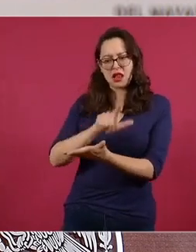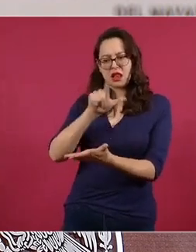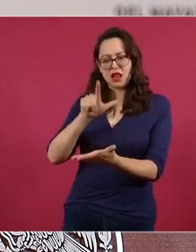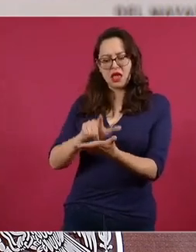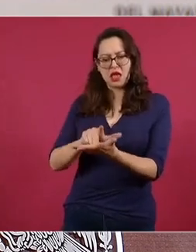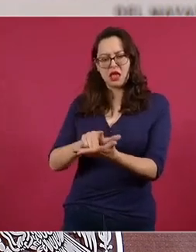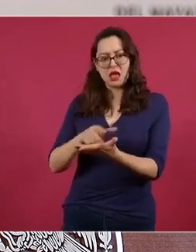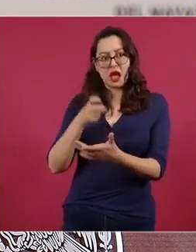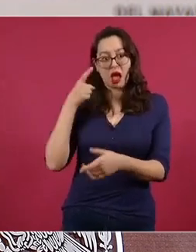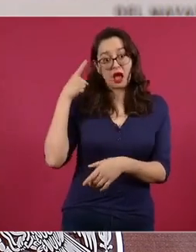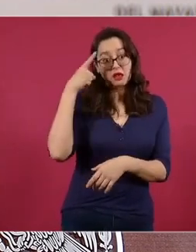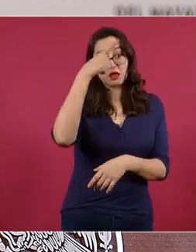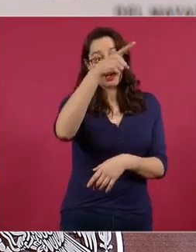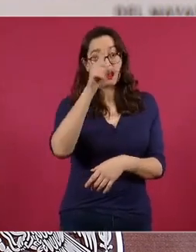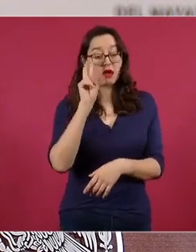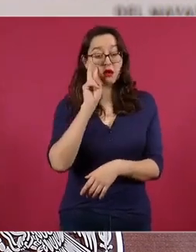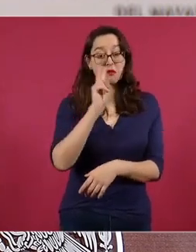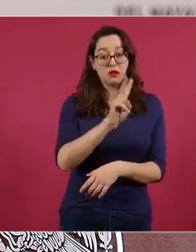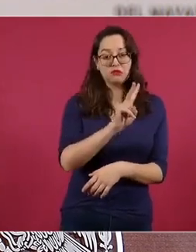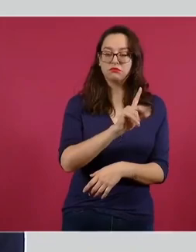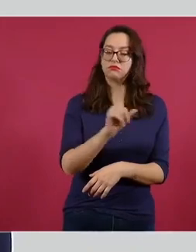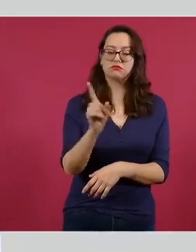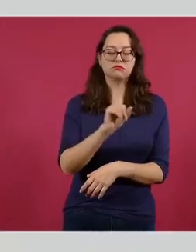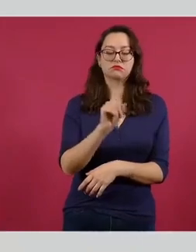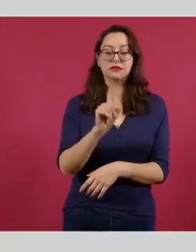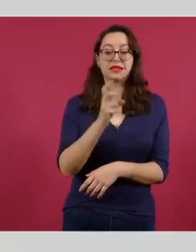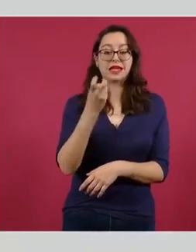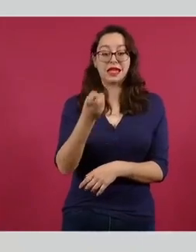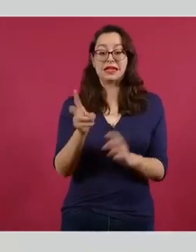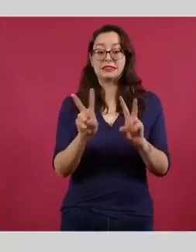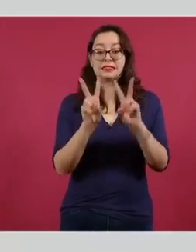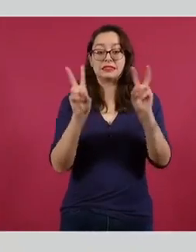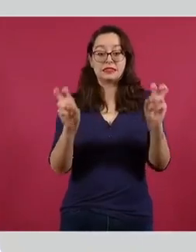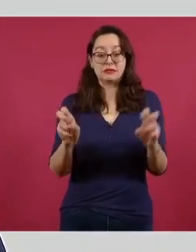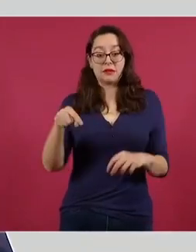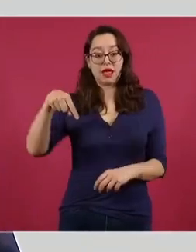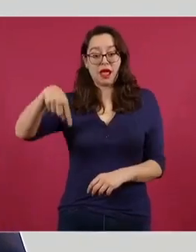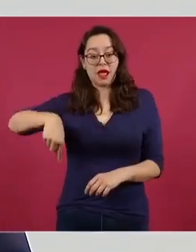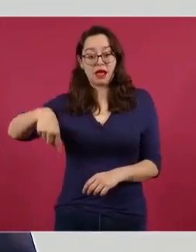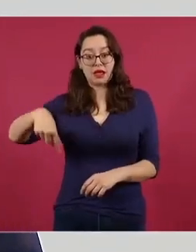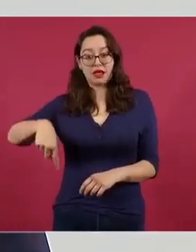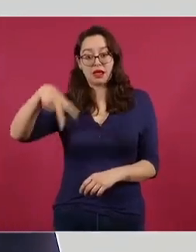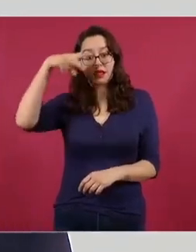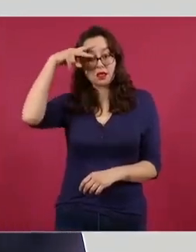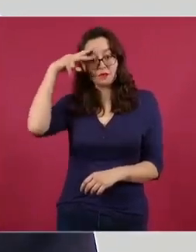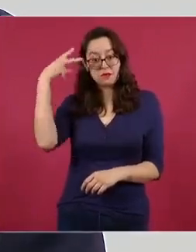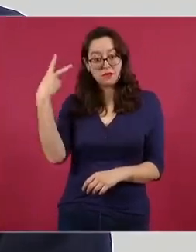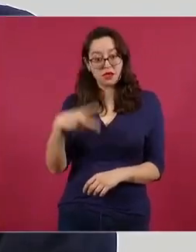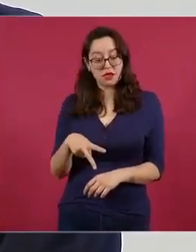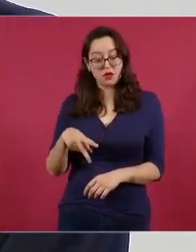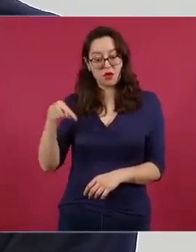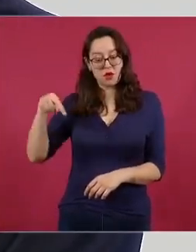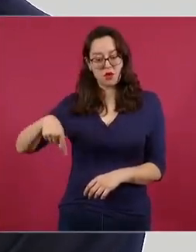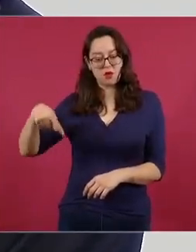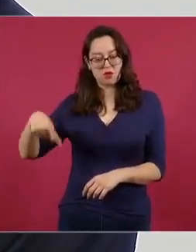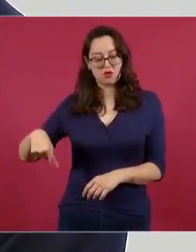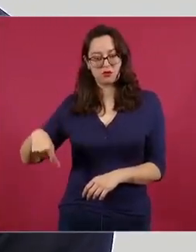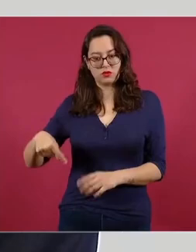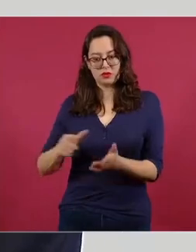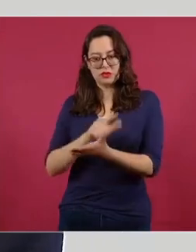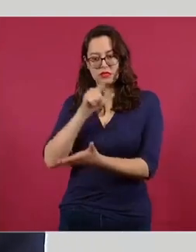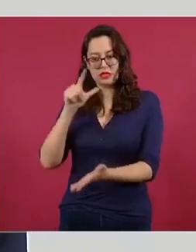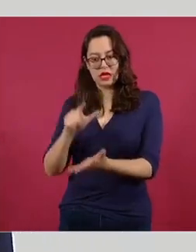México. No está sometida a la jurisdicción en otro país. Lo que